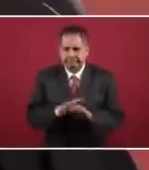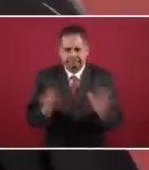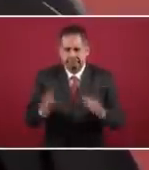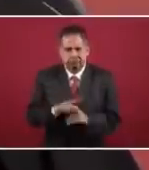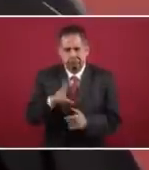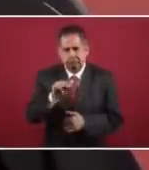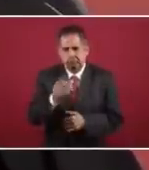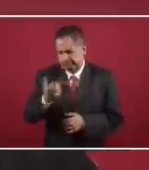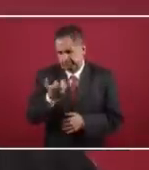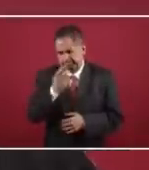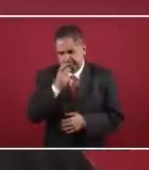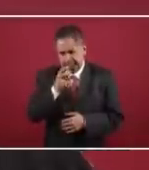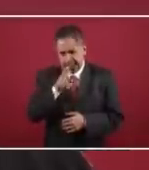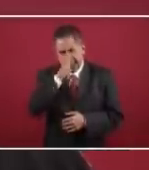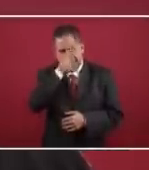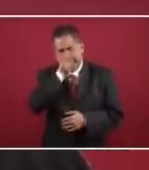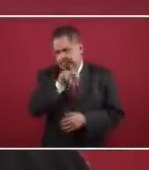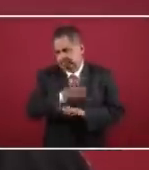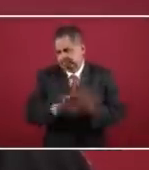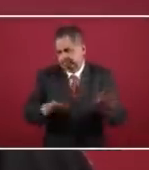Nosotros no hacemos eso. No